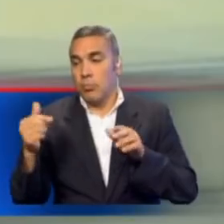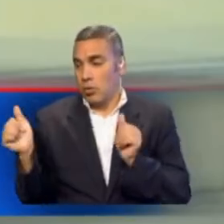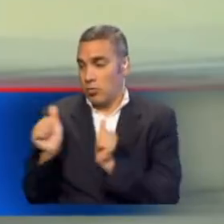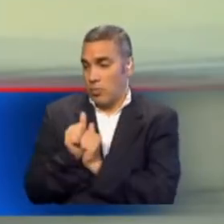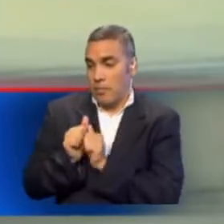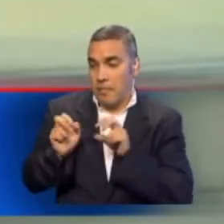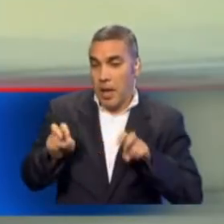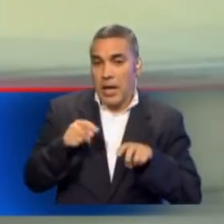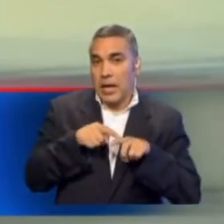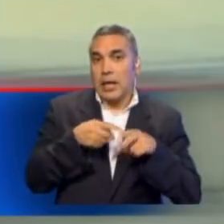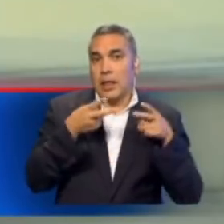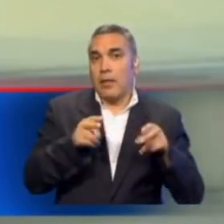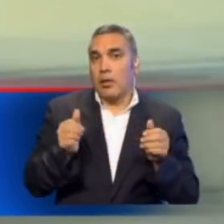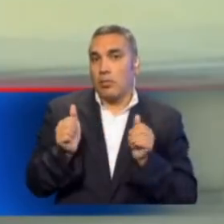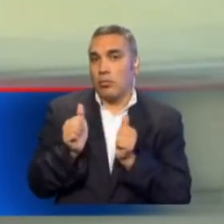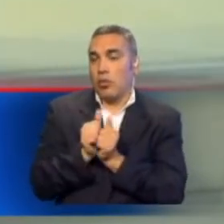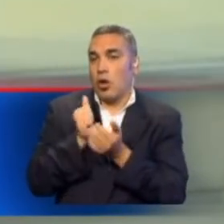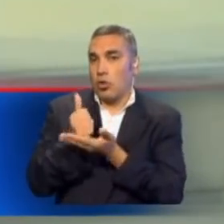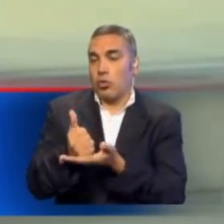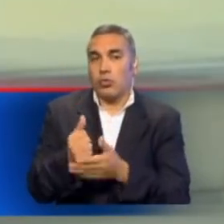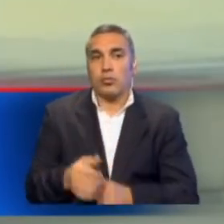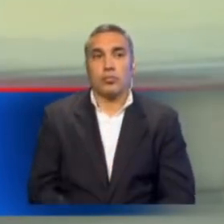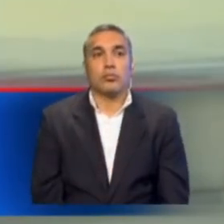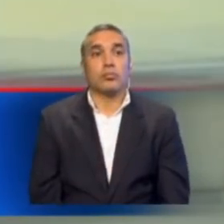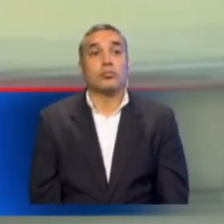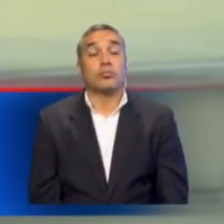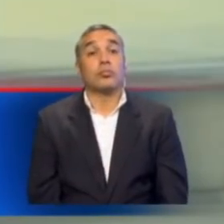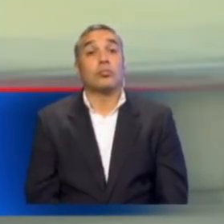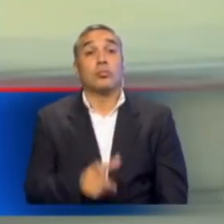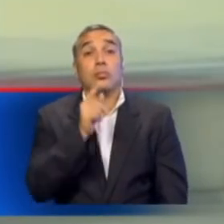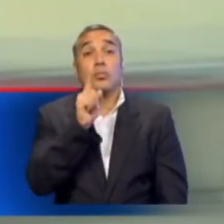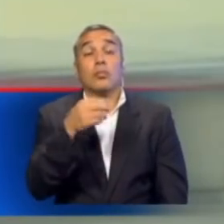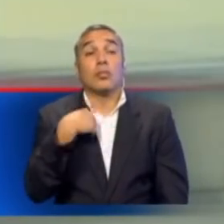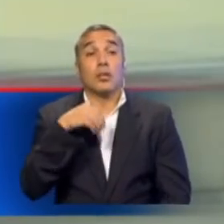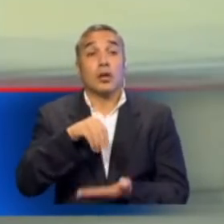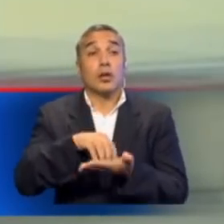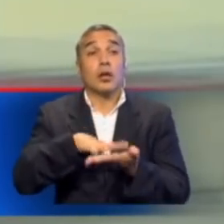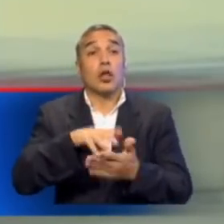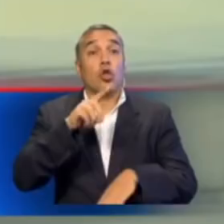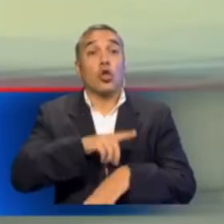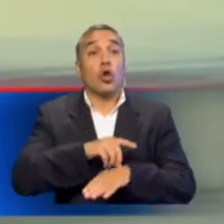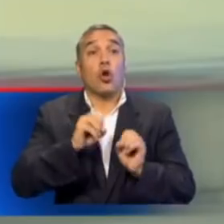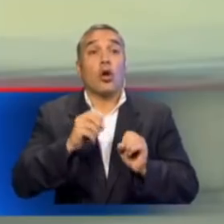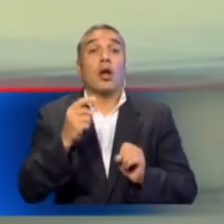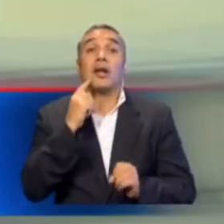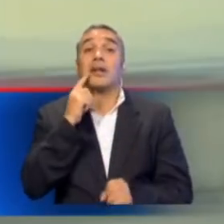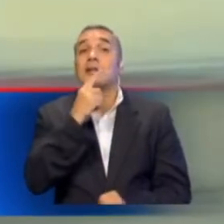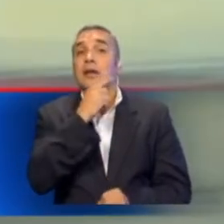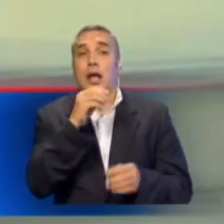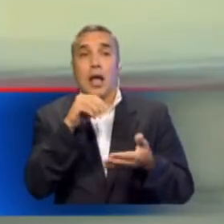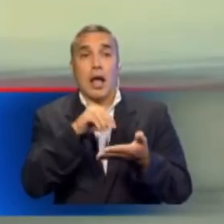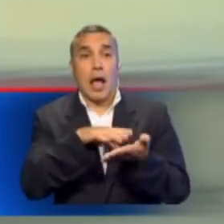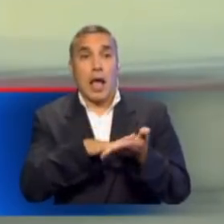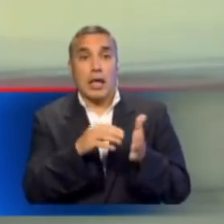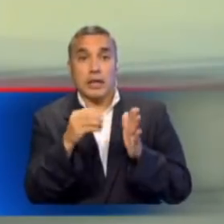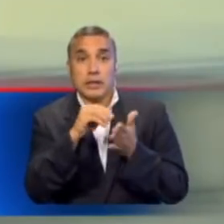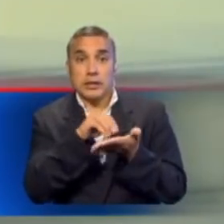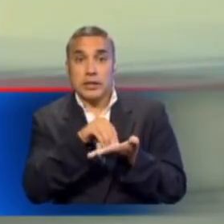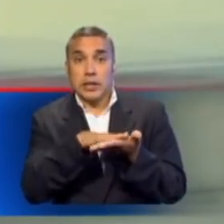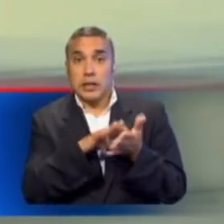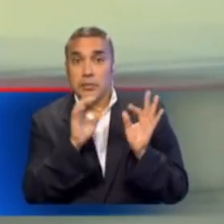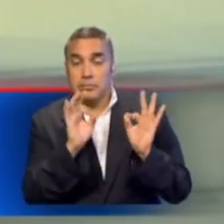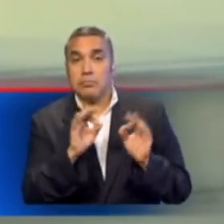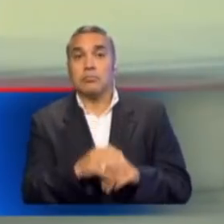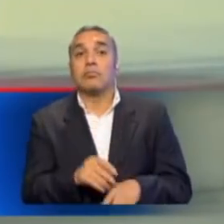que se encuentren dentro de la fase 1 de vacunación, quienes tengan citas médicas u odontológicas agendadas, los sectores